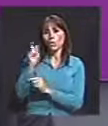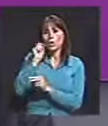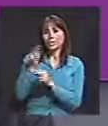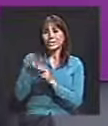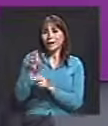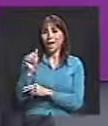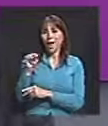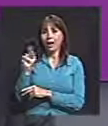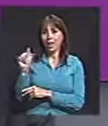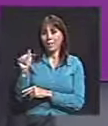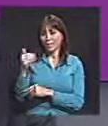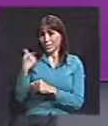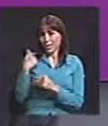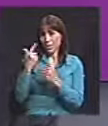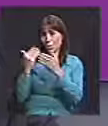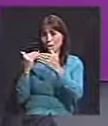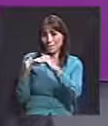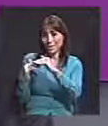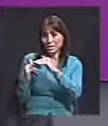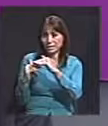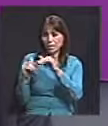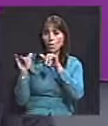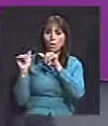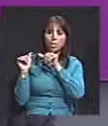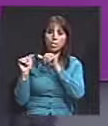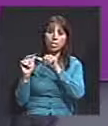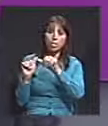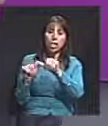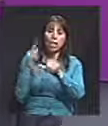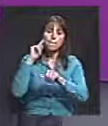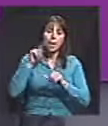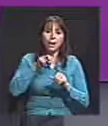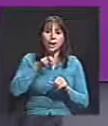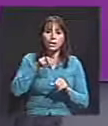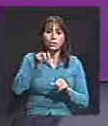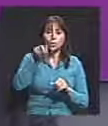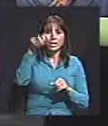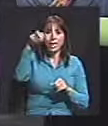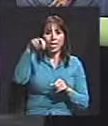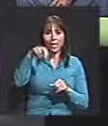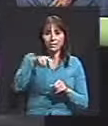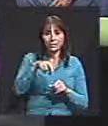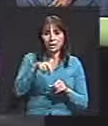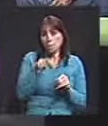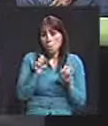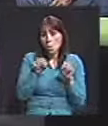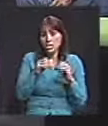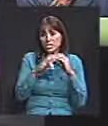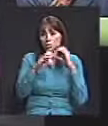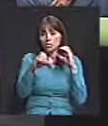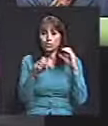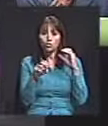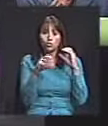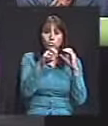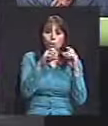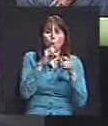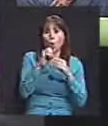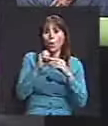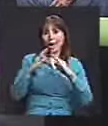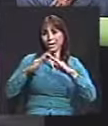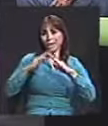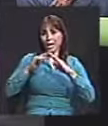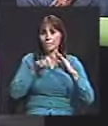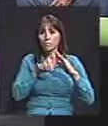limitación permanente para caminar o subir gradas. Esas gradas pueden ser las gradas del bus, las gradas de la casa, las gradas de un